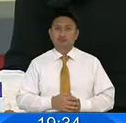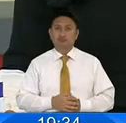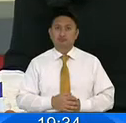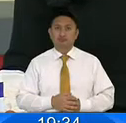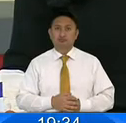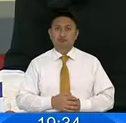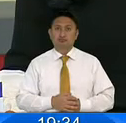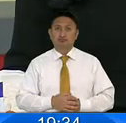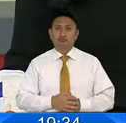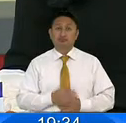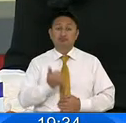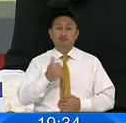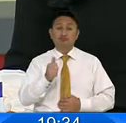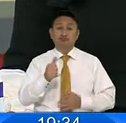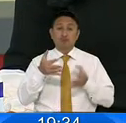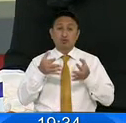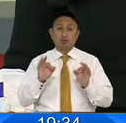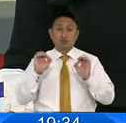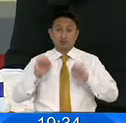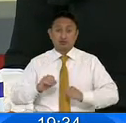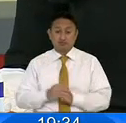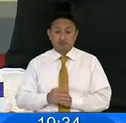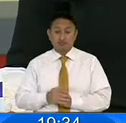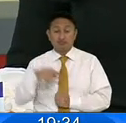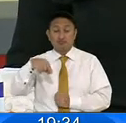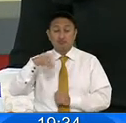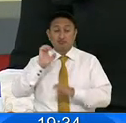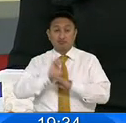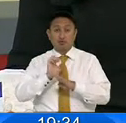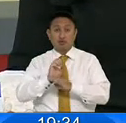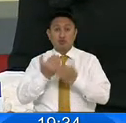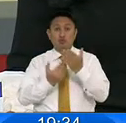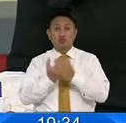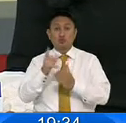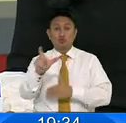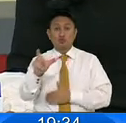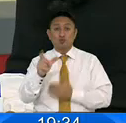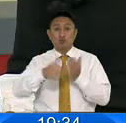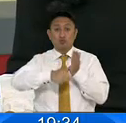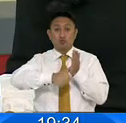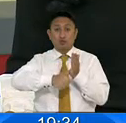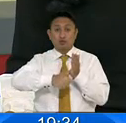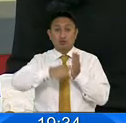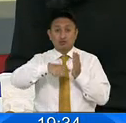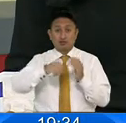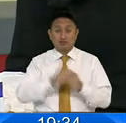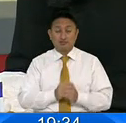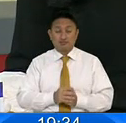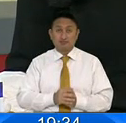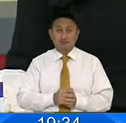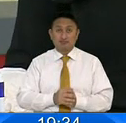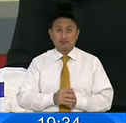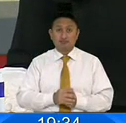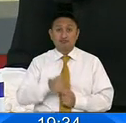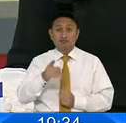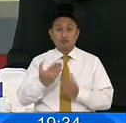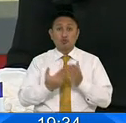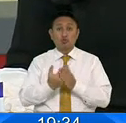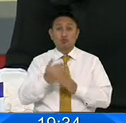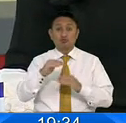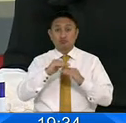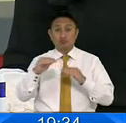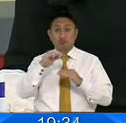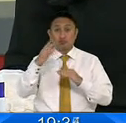A partir del 10 de febrero se emitirá en el país la nueva cédula de identidad electrónica que cuenta con tres niveles